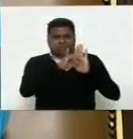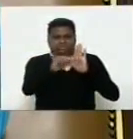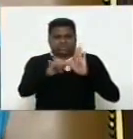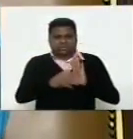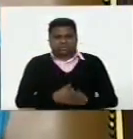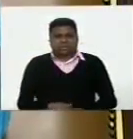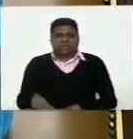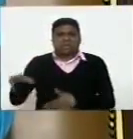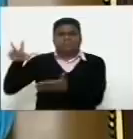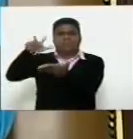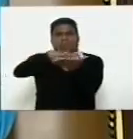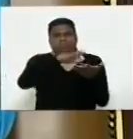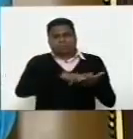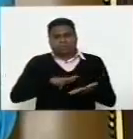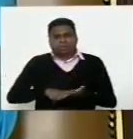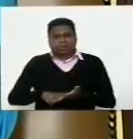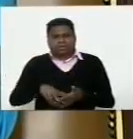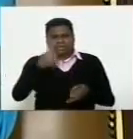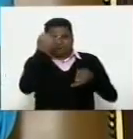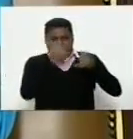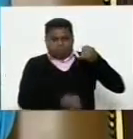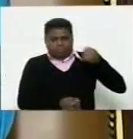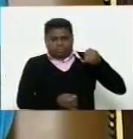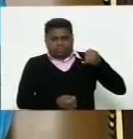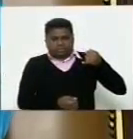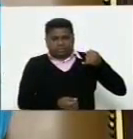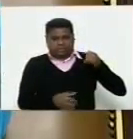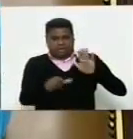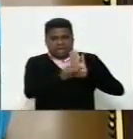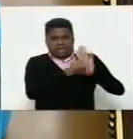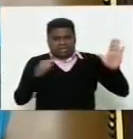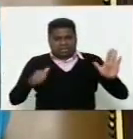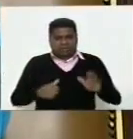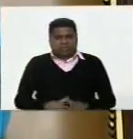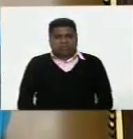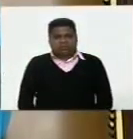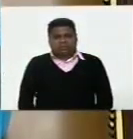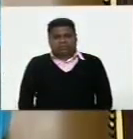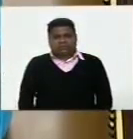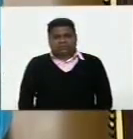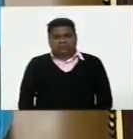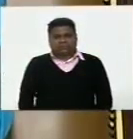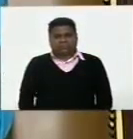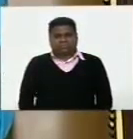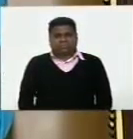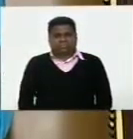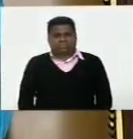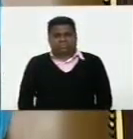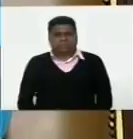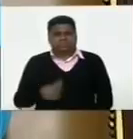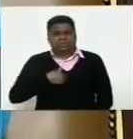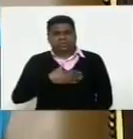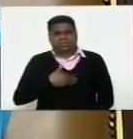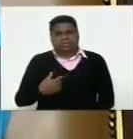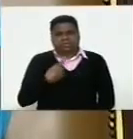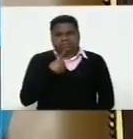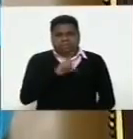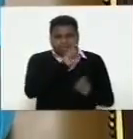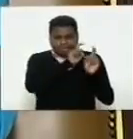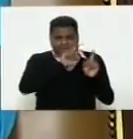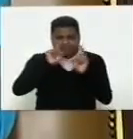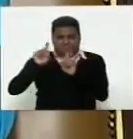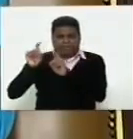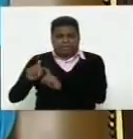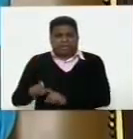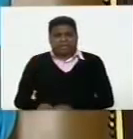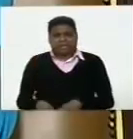Vamos a aprobar el último artículo, la última disposición, pero yo quiero de una vez instruir al